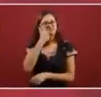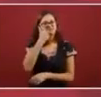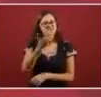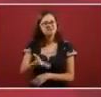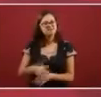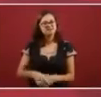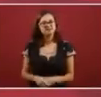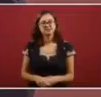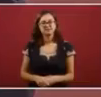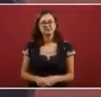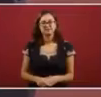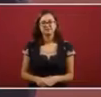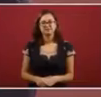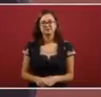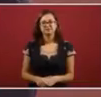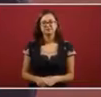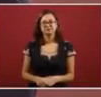que ya